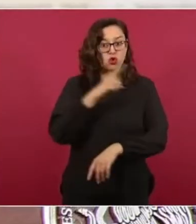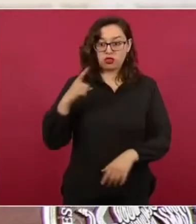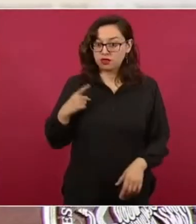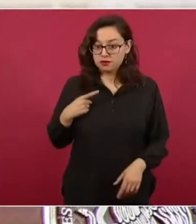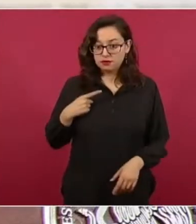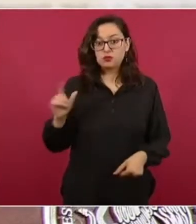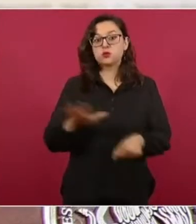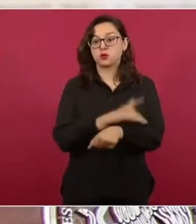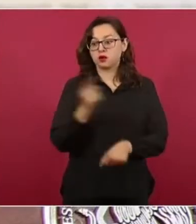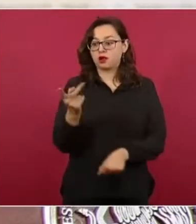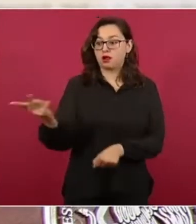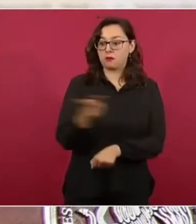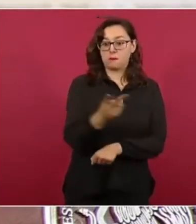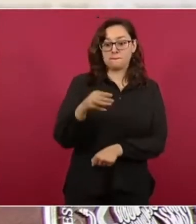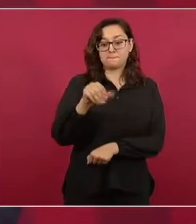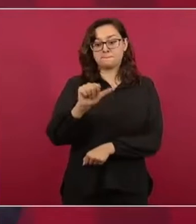masones.